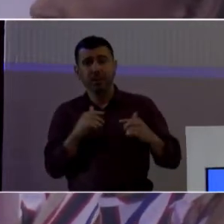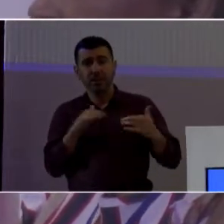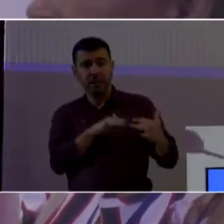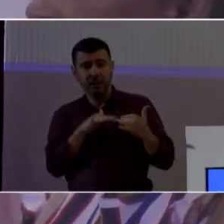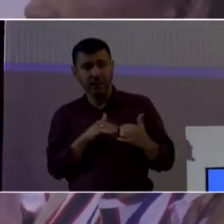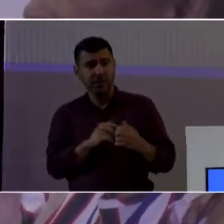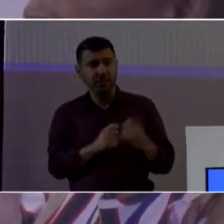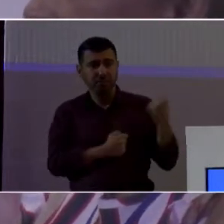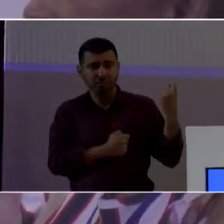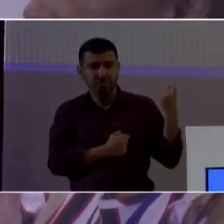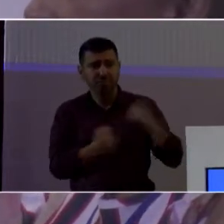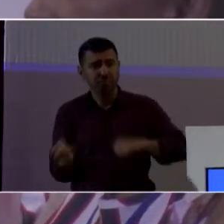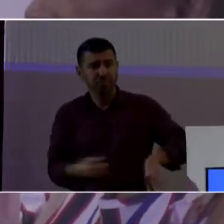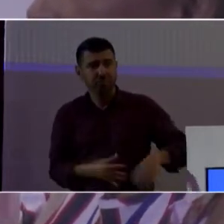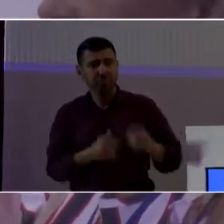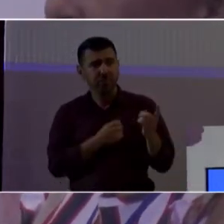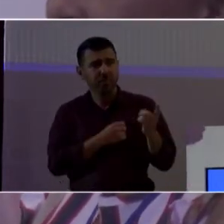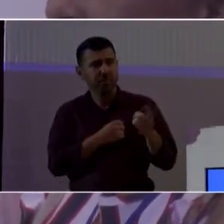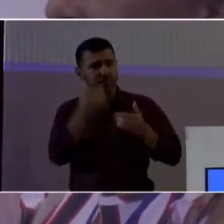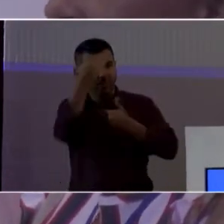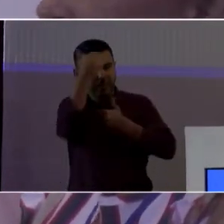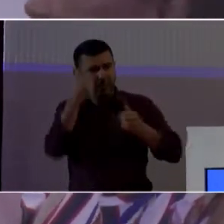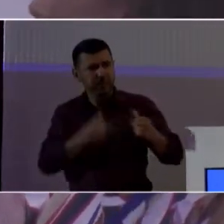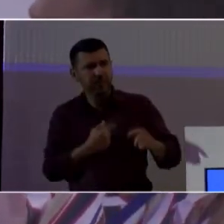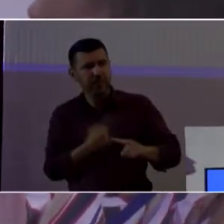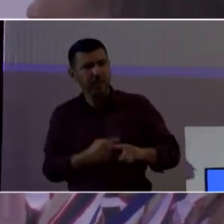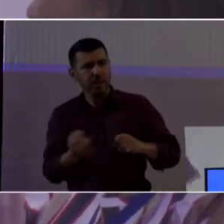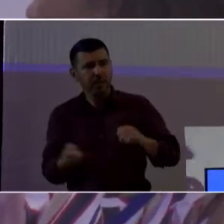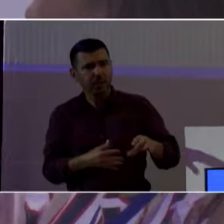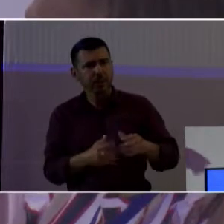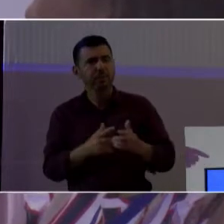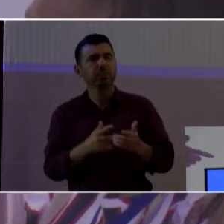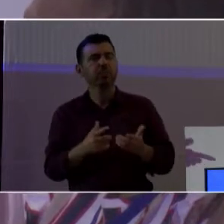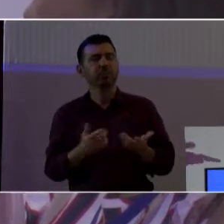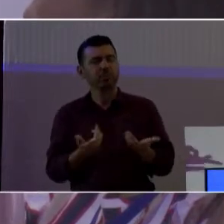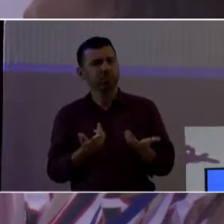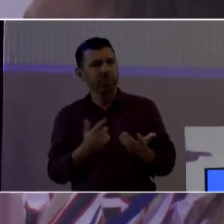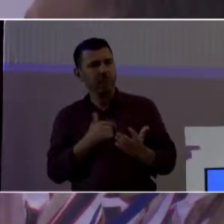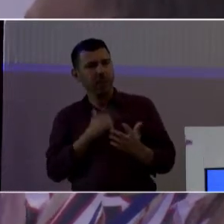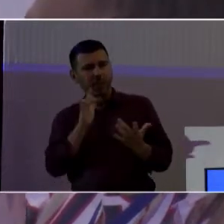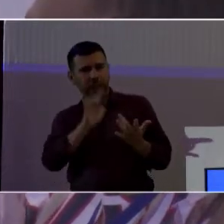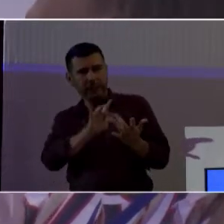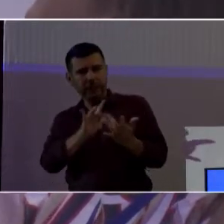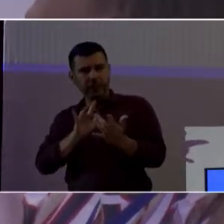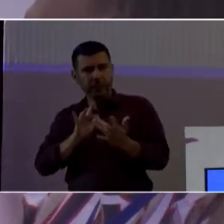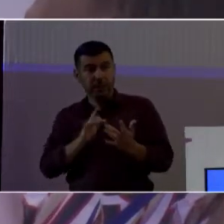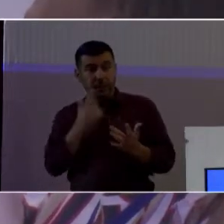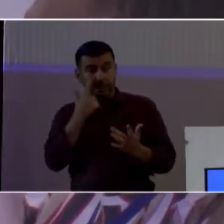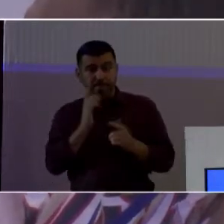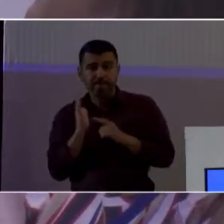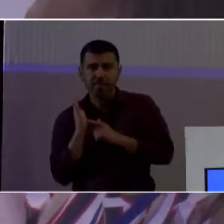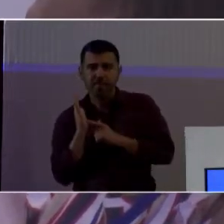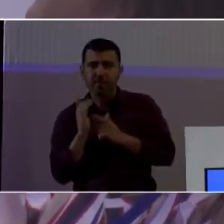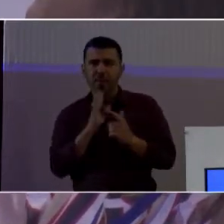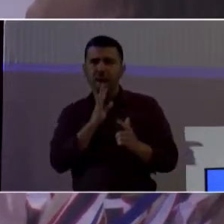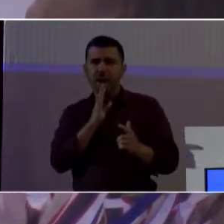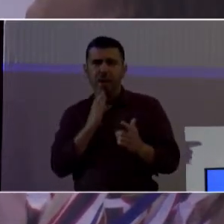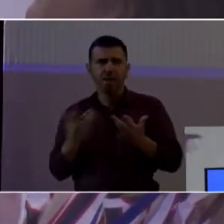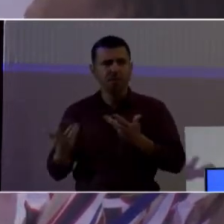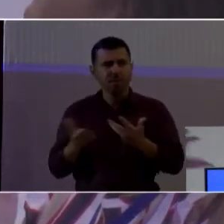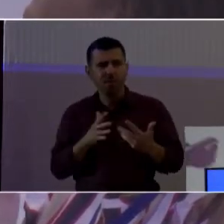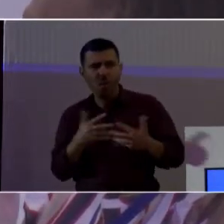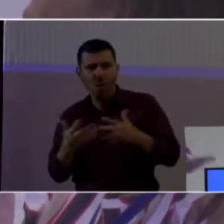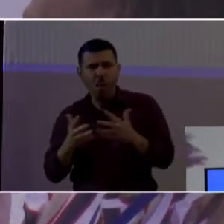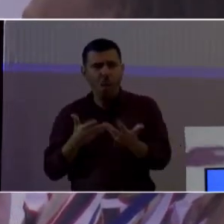voluntariamente desmovilizarse, después algunas charlas, hasta que finalmente este año logramos firmar un acuerdo,